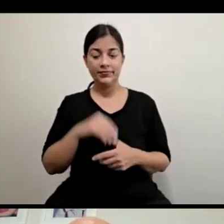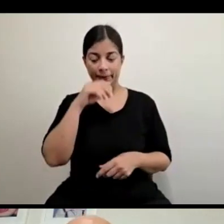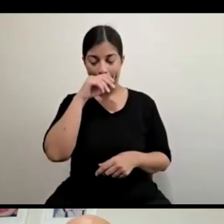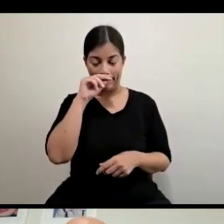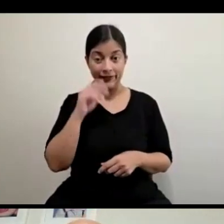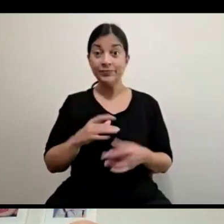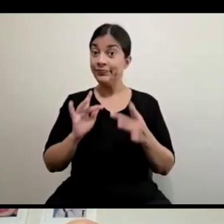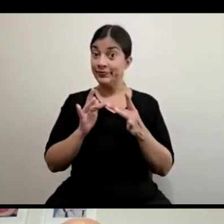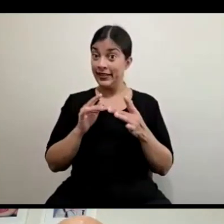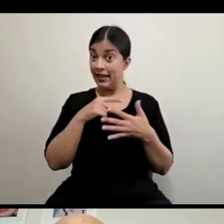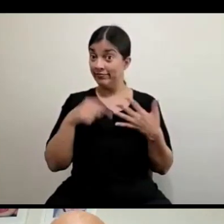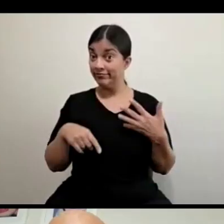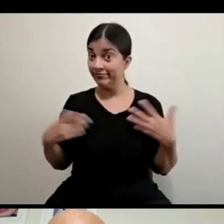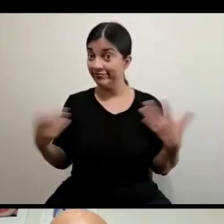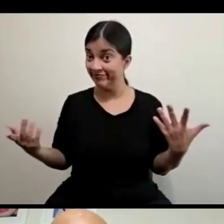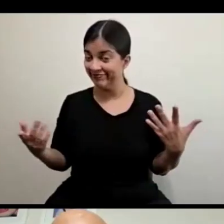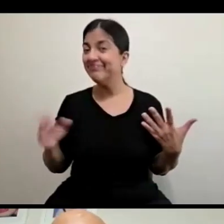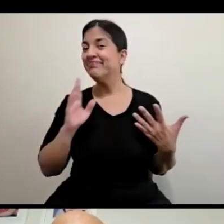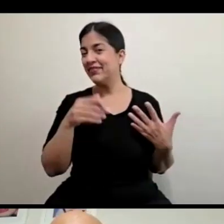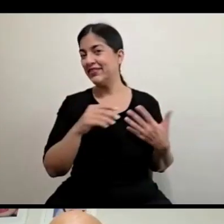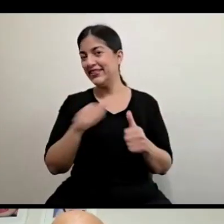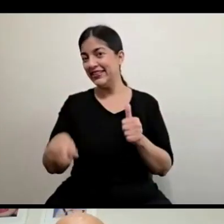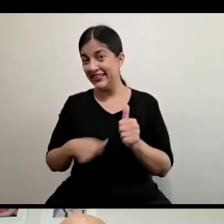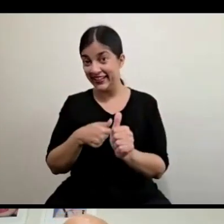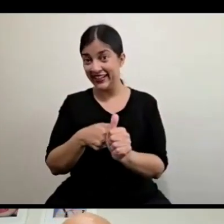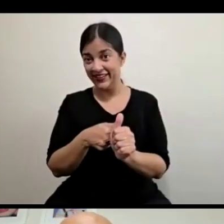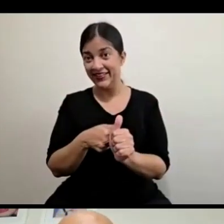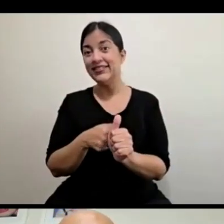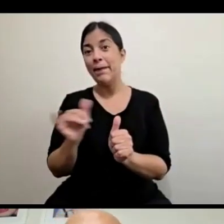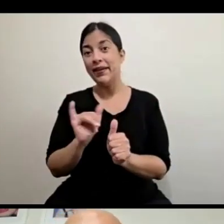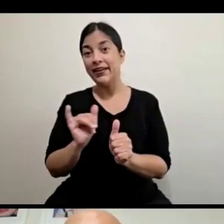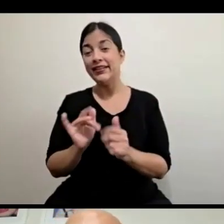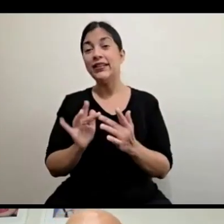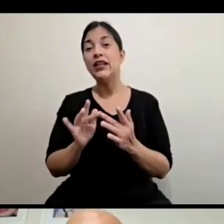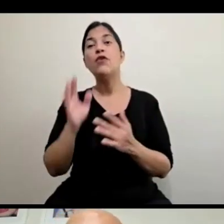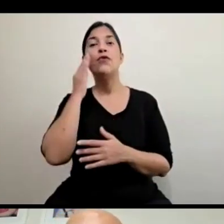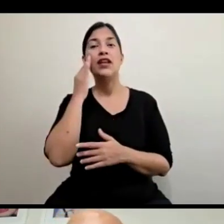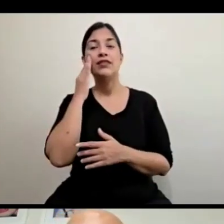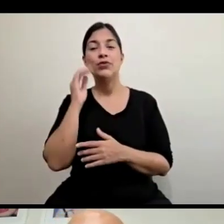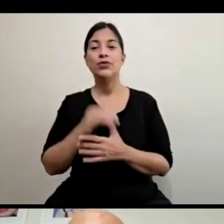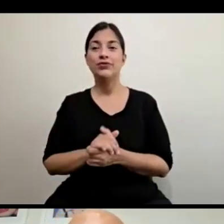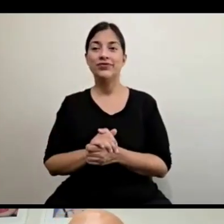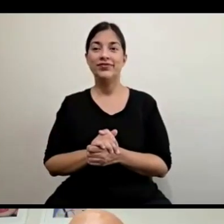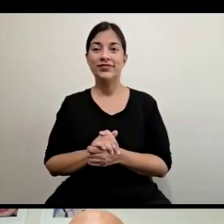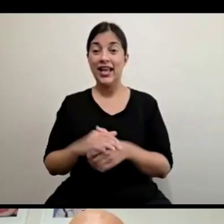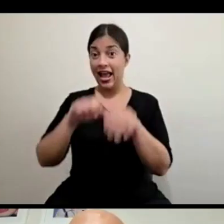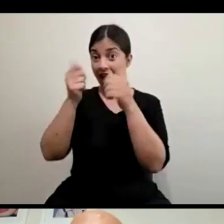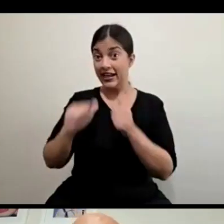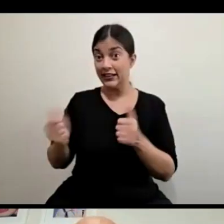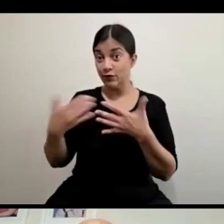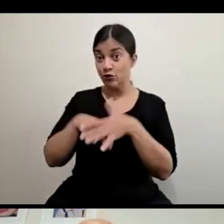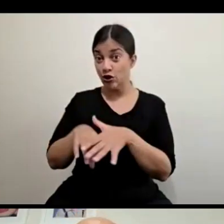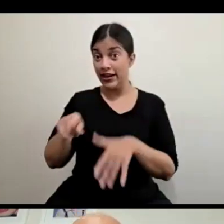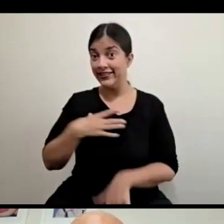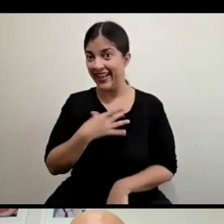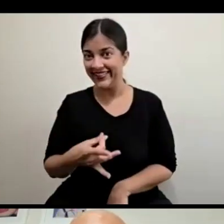red cibernética, mire, vamos y síganos en nuestras redes sociales. Búsquenos en Facebook, en nuestro fanpage Arte Fusión, y ahí mira, me le